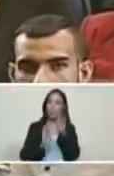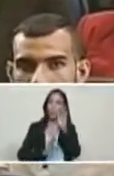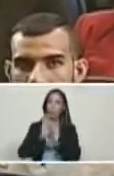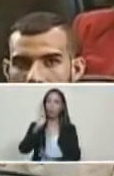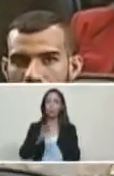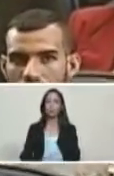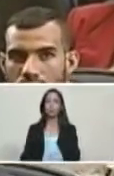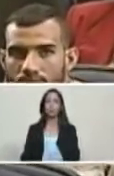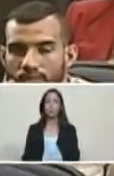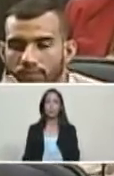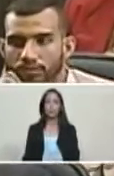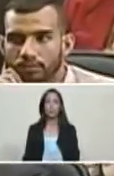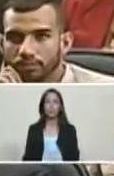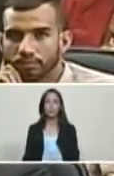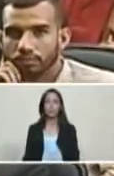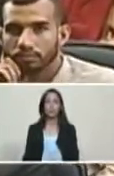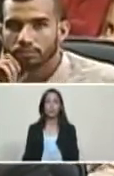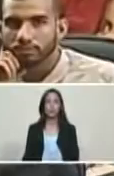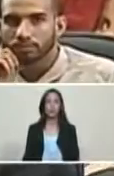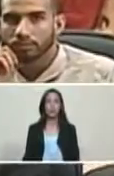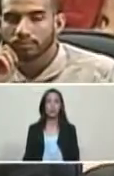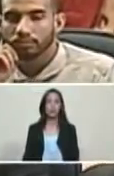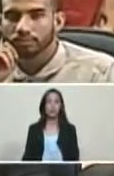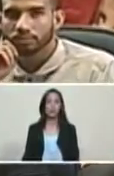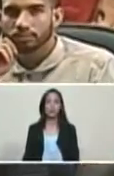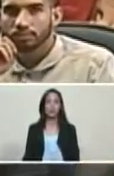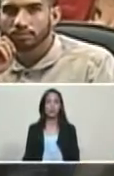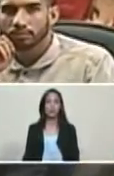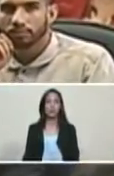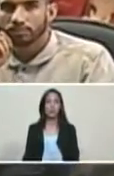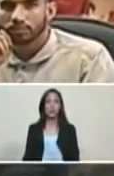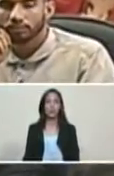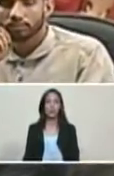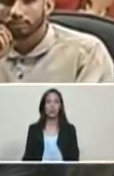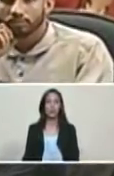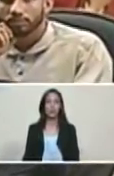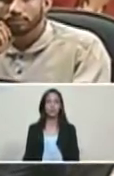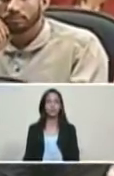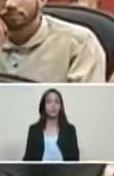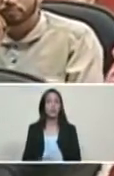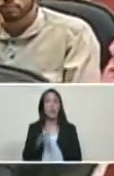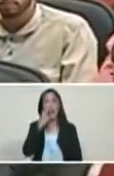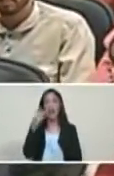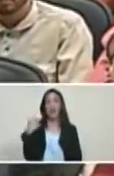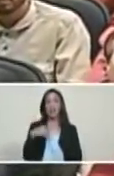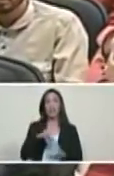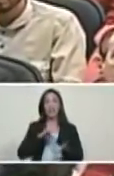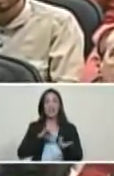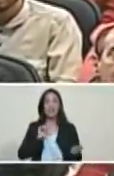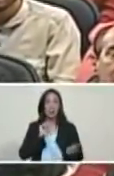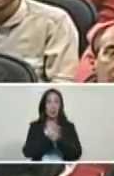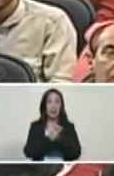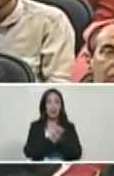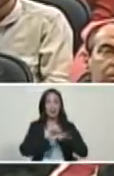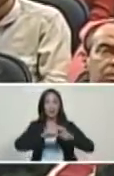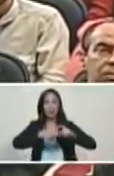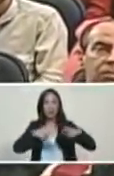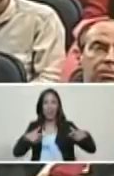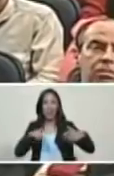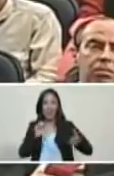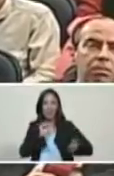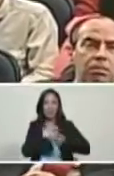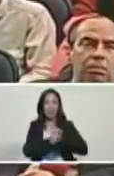las herencias, las viejas cadenas que denunciaron